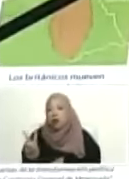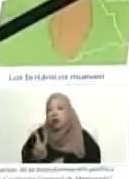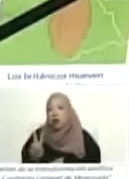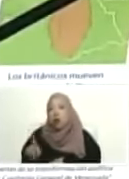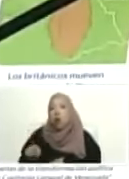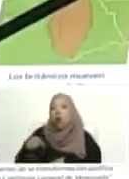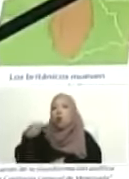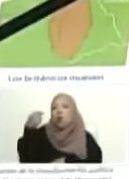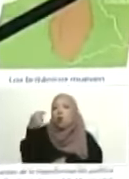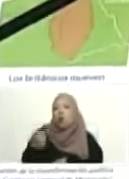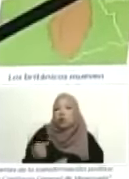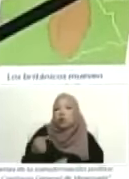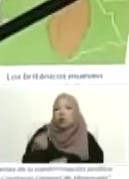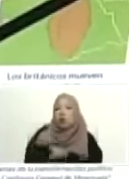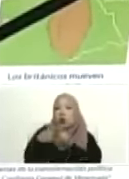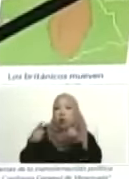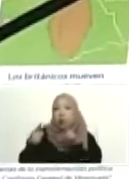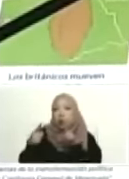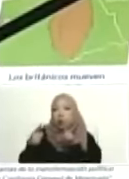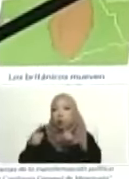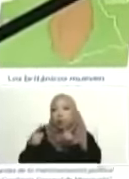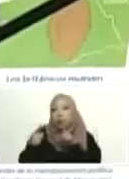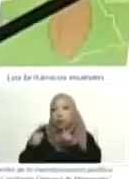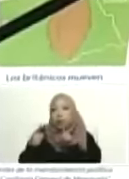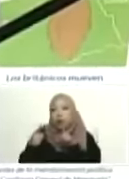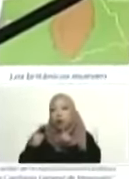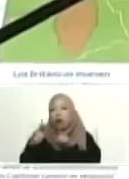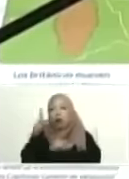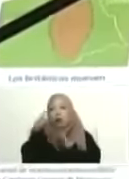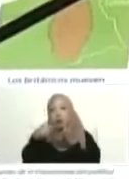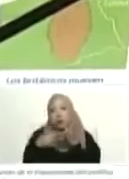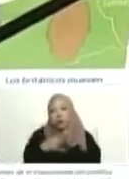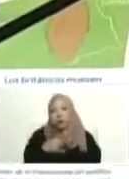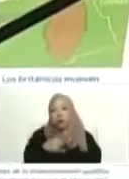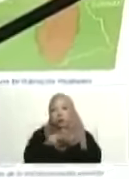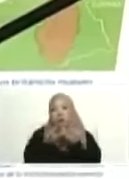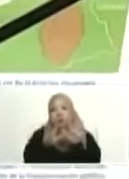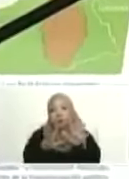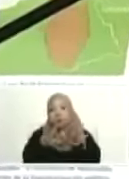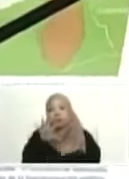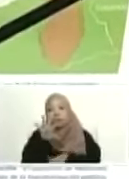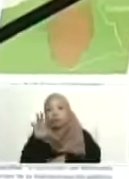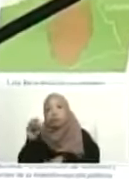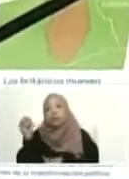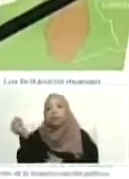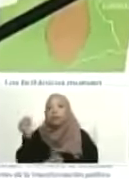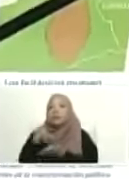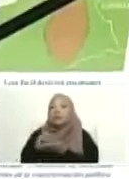Luego, en el mapa Chambord, línea Chambord 1840, es primera vez